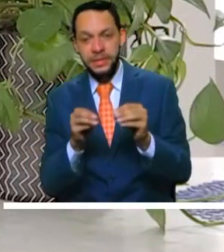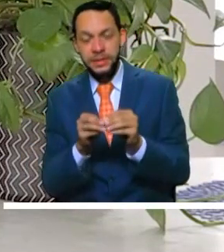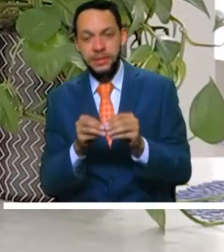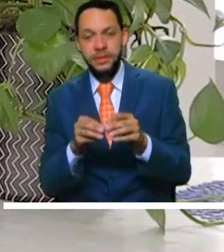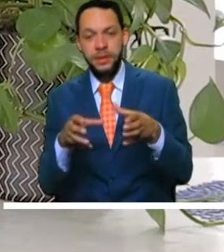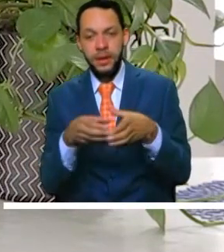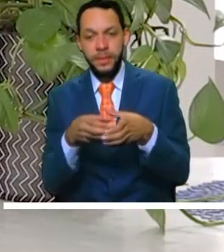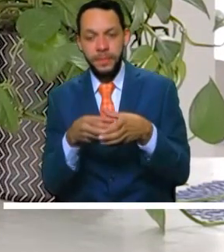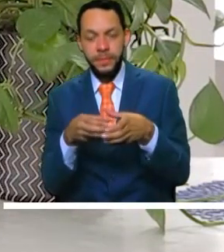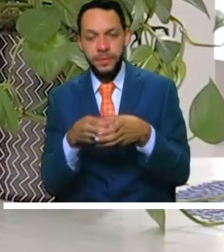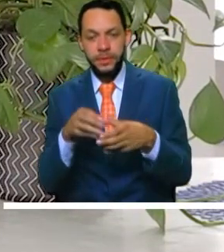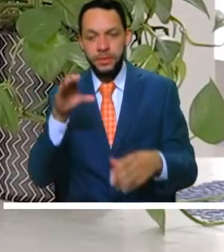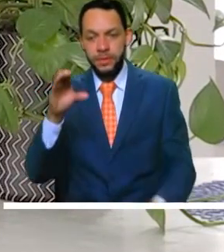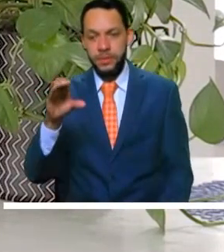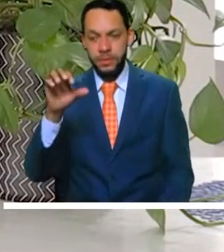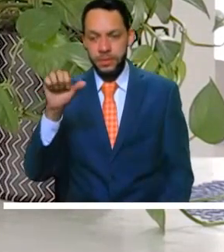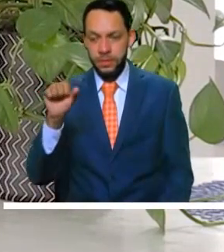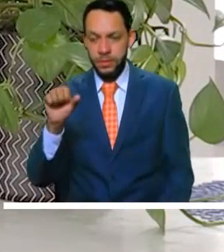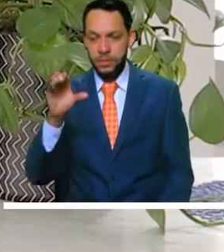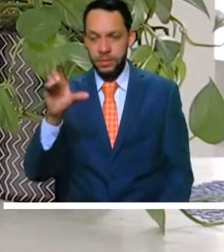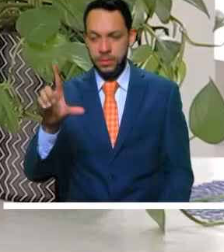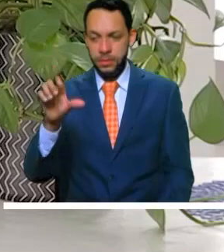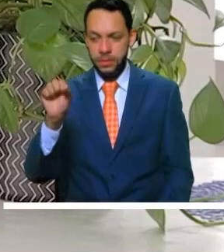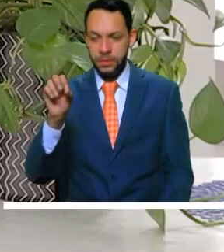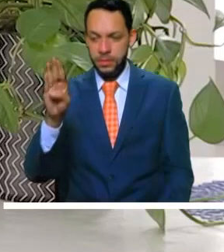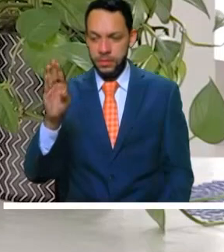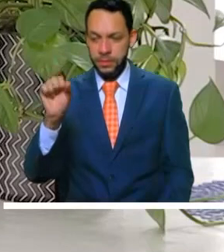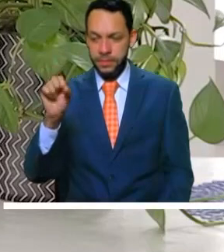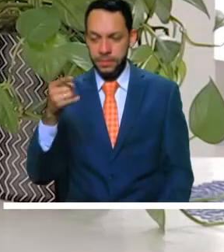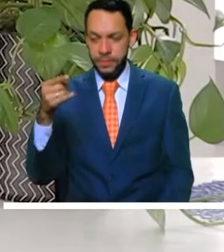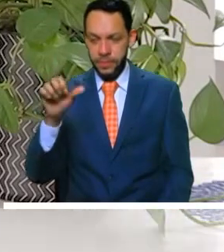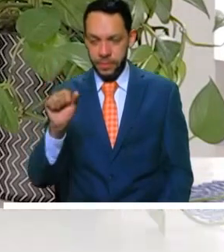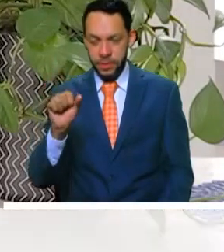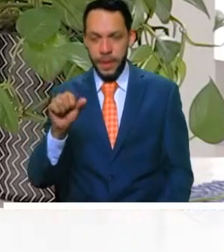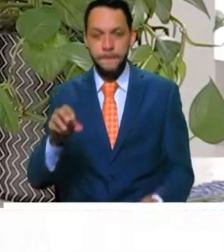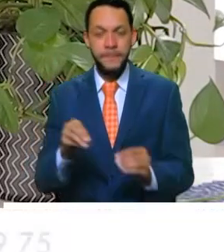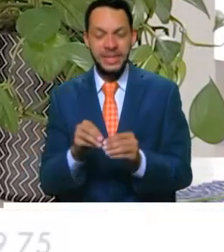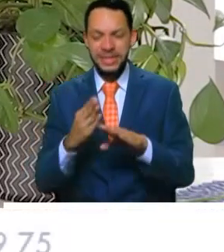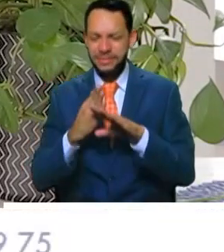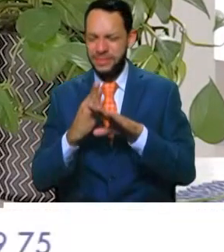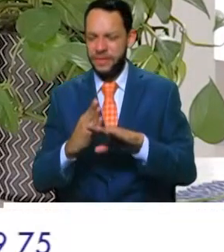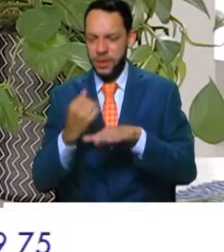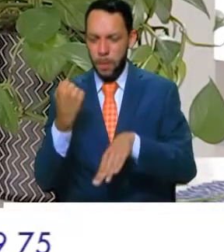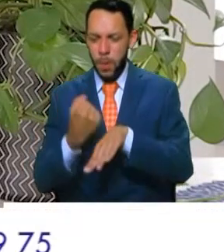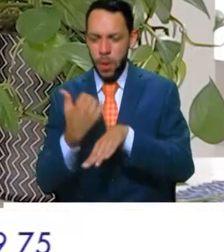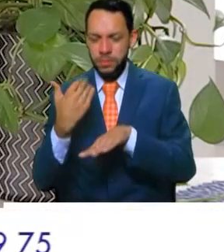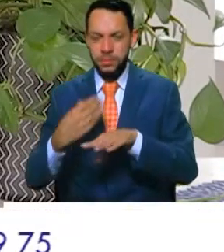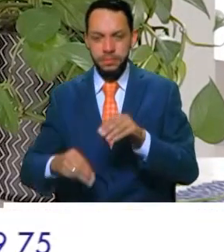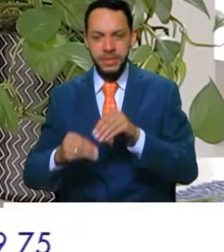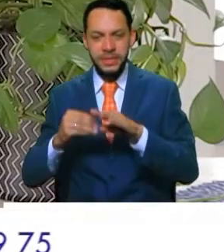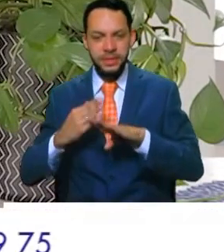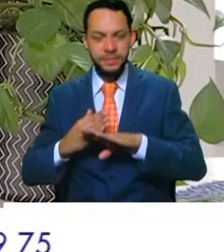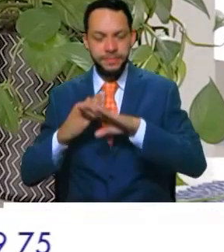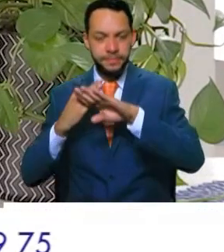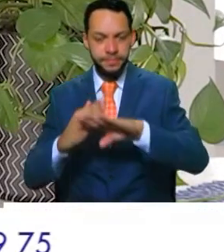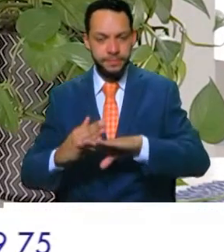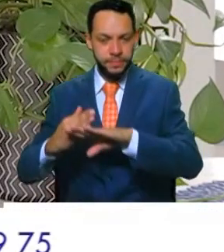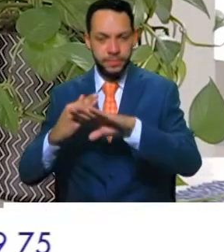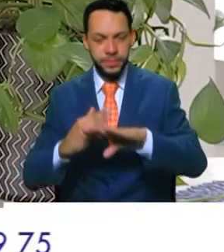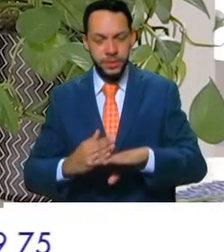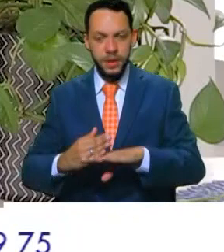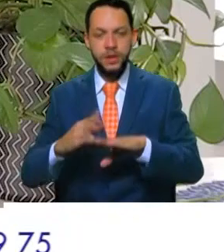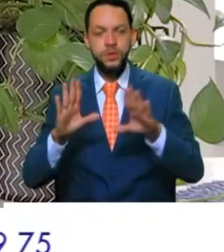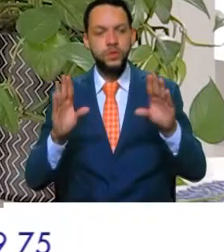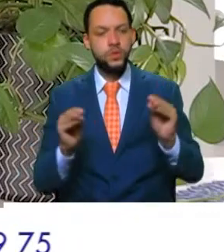que la semilla de calabaza, por ejemplo, que se usa para la próstata, hay otras muchas semillas, pero evitar la soya. El soya tiene un gran problema y es también